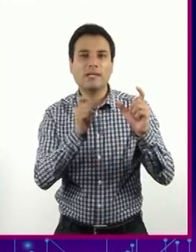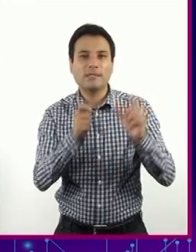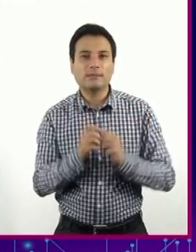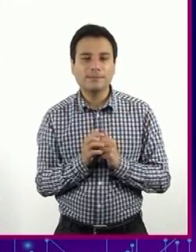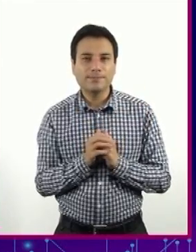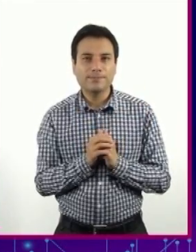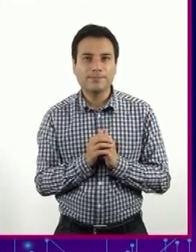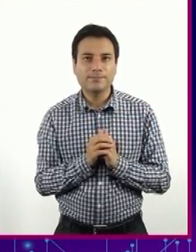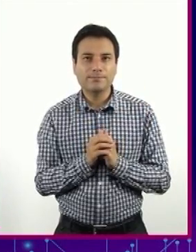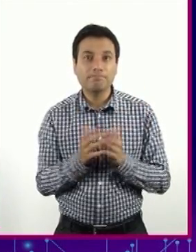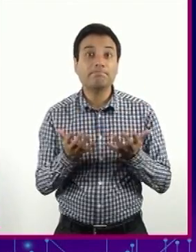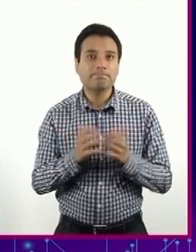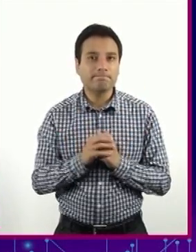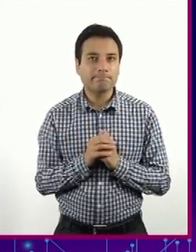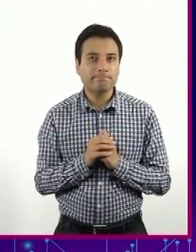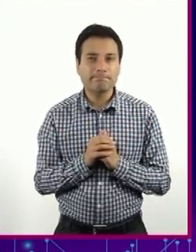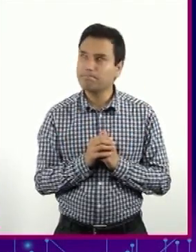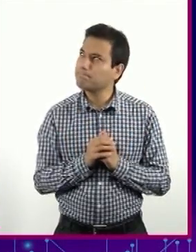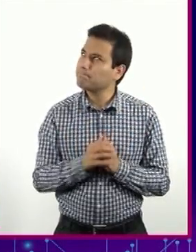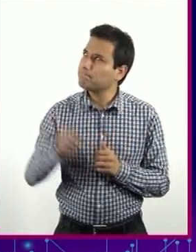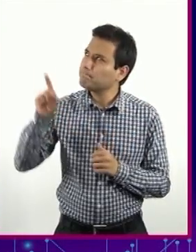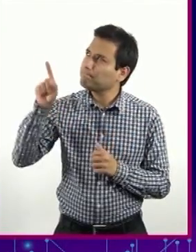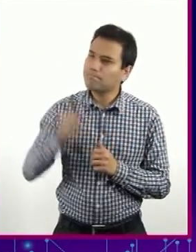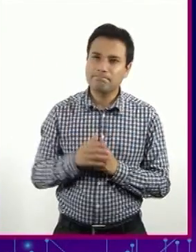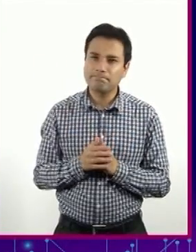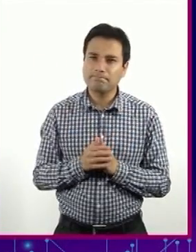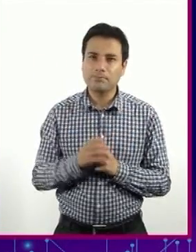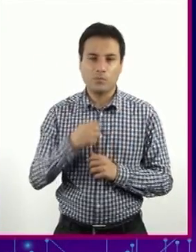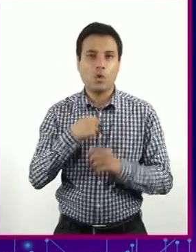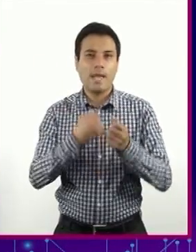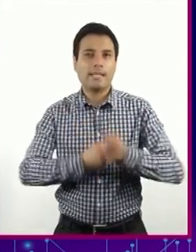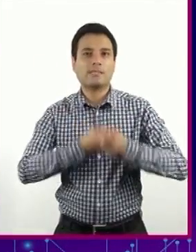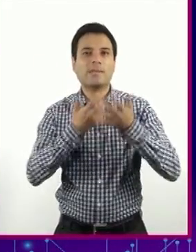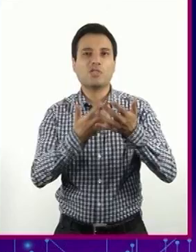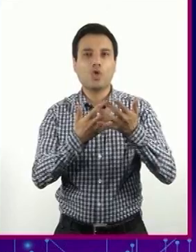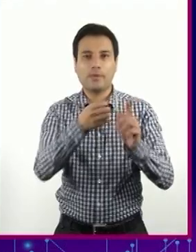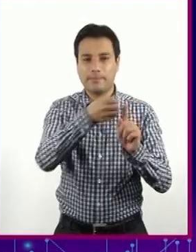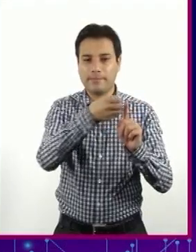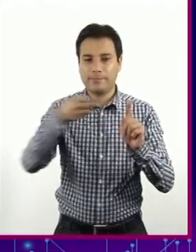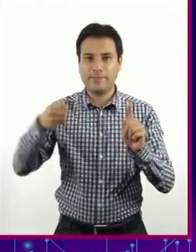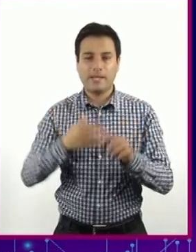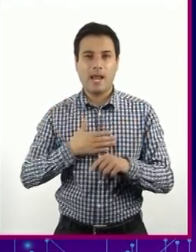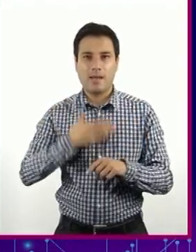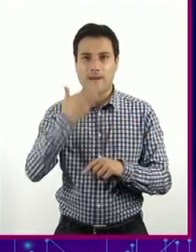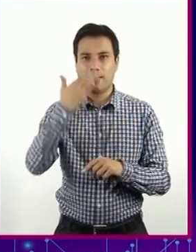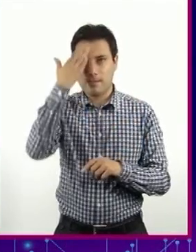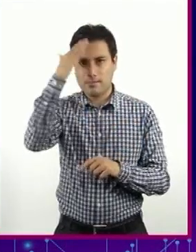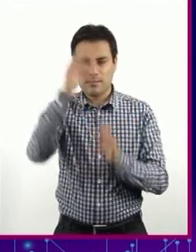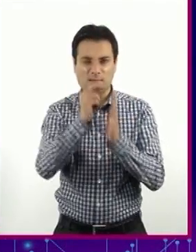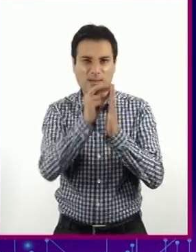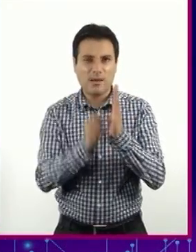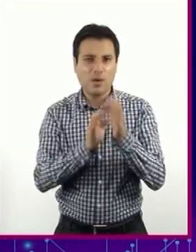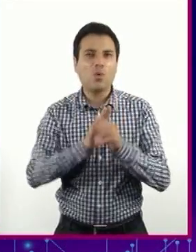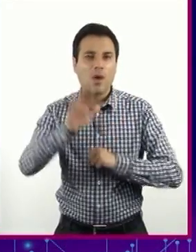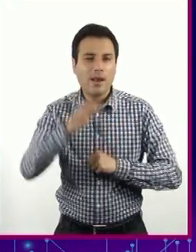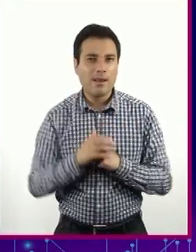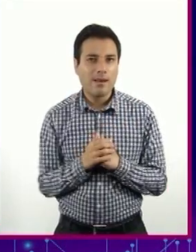¿cuál es la expresión algebraica que permite calcular cualquier término de esa